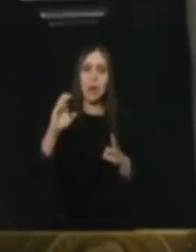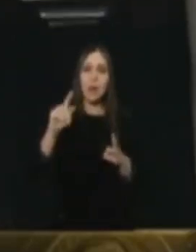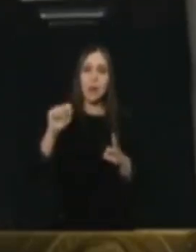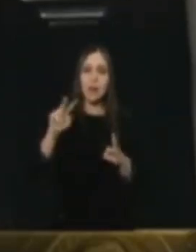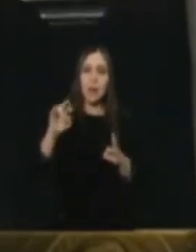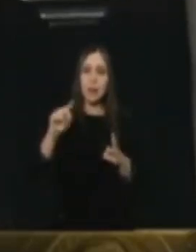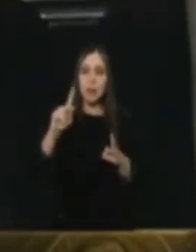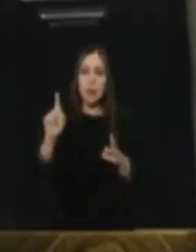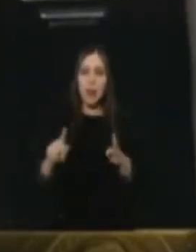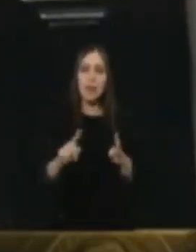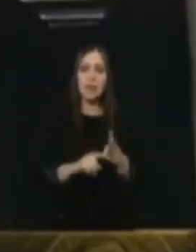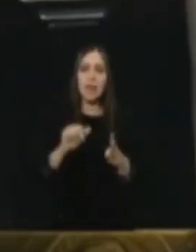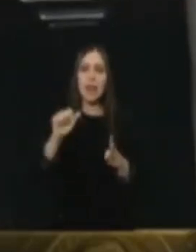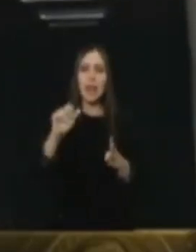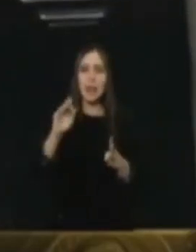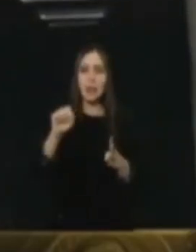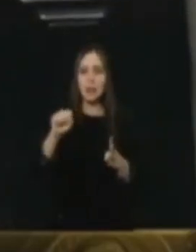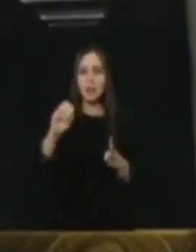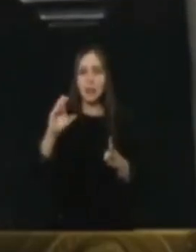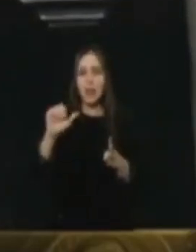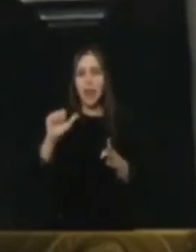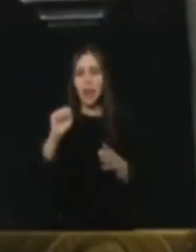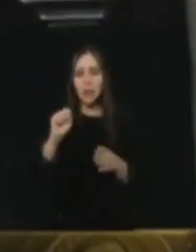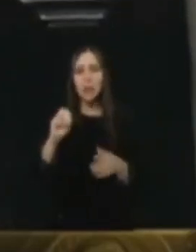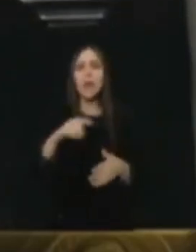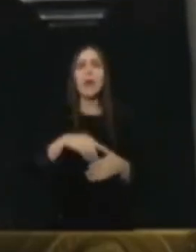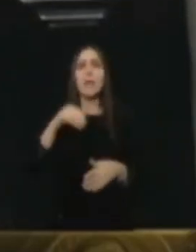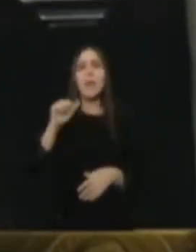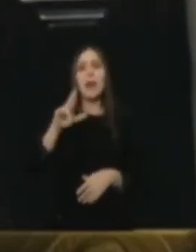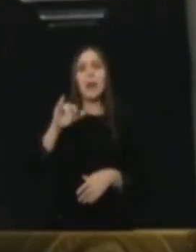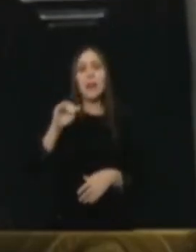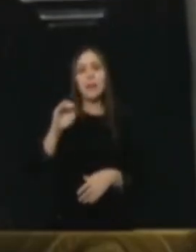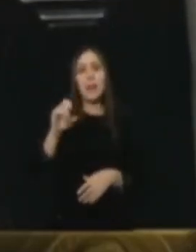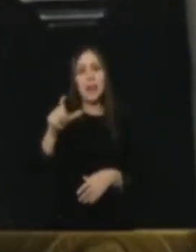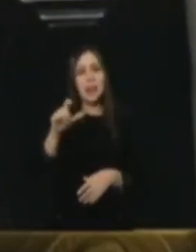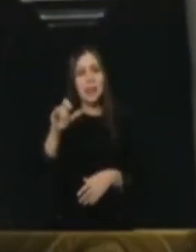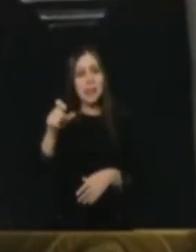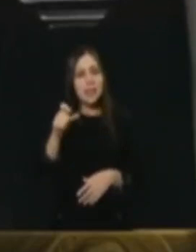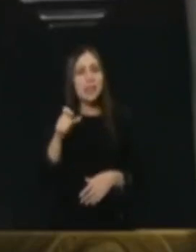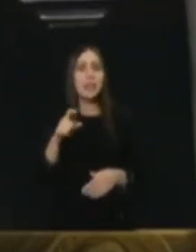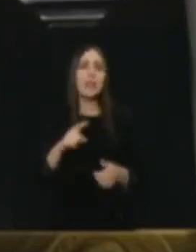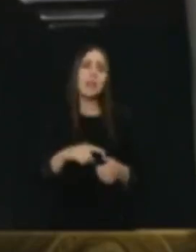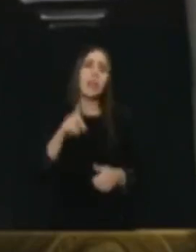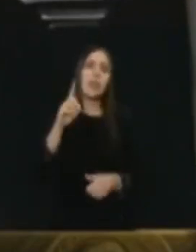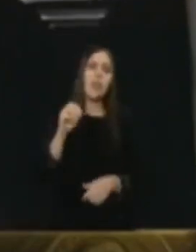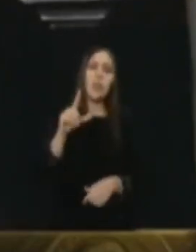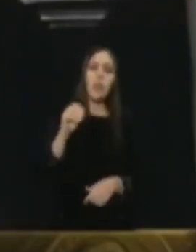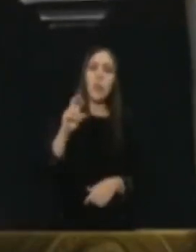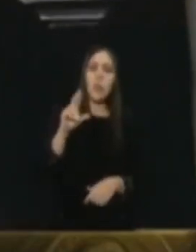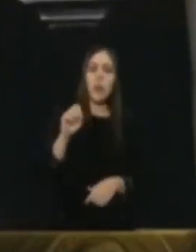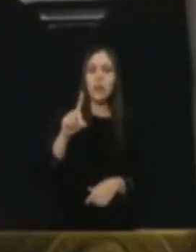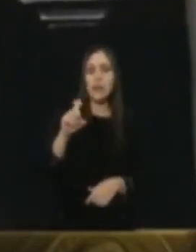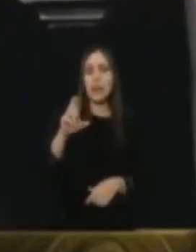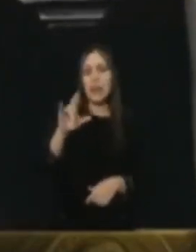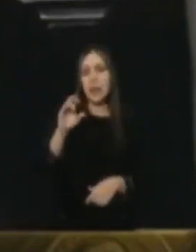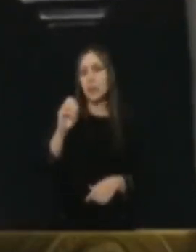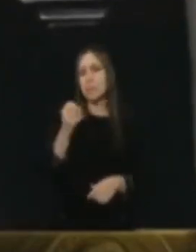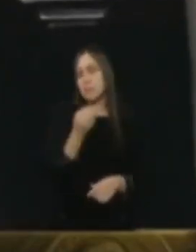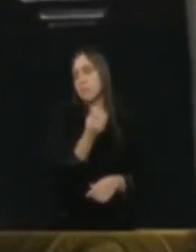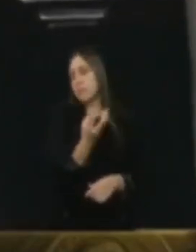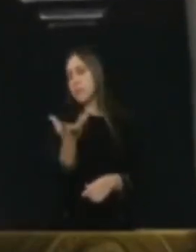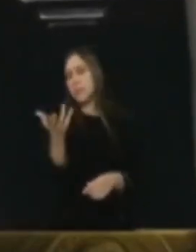Alfonso Caso, María Félix, Dolores del Río y muchos otros, pero fue en la